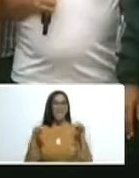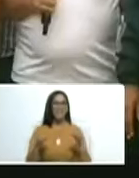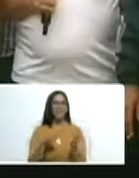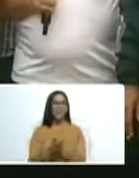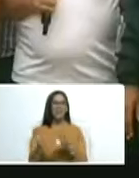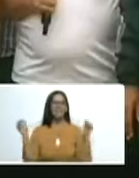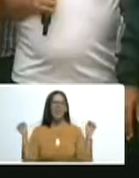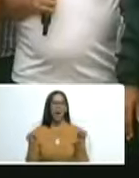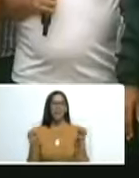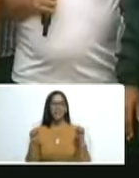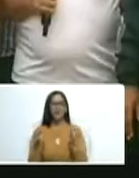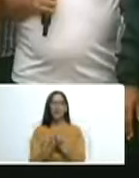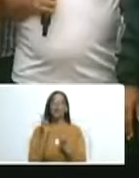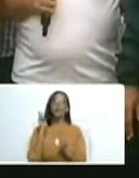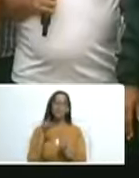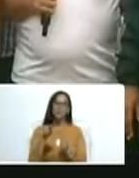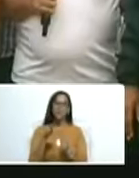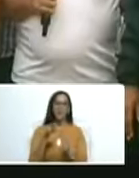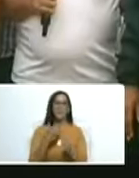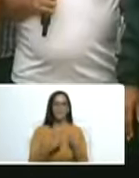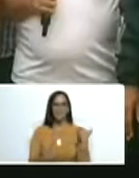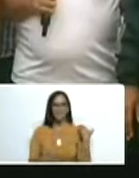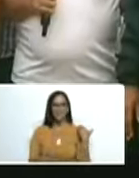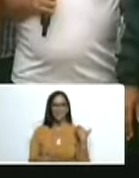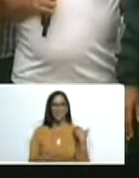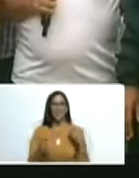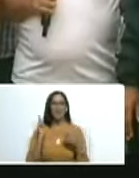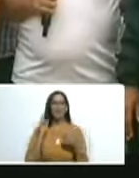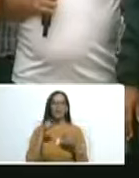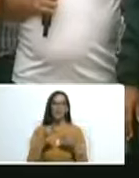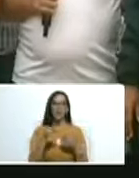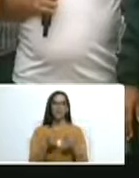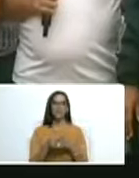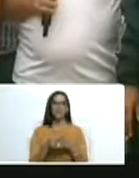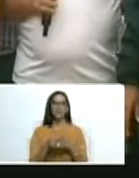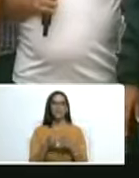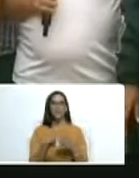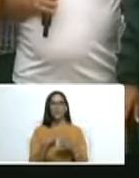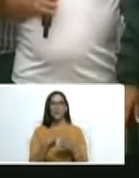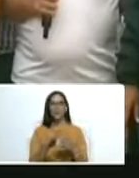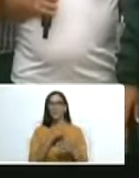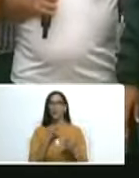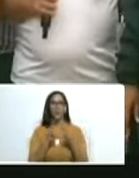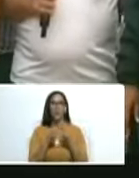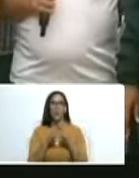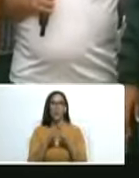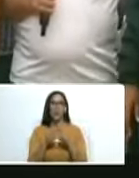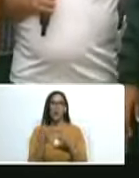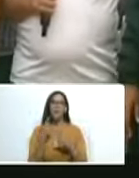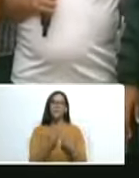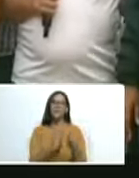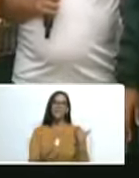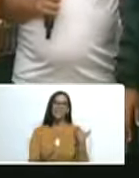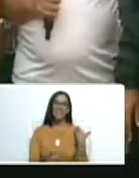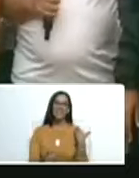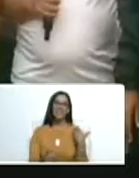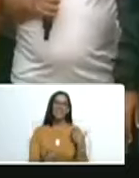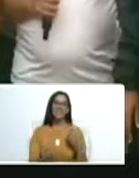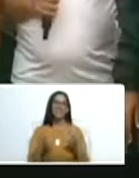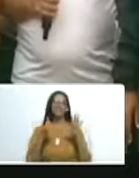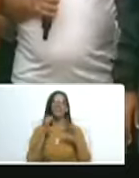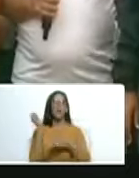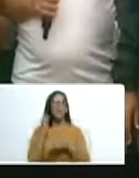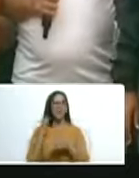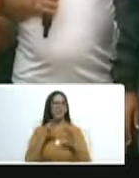ahorita con usted, presidente. Con usted, yo no conocía a un presidente y no cada 6 meses,